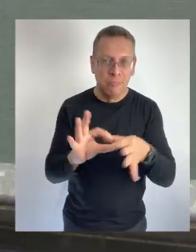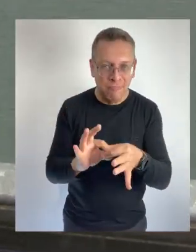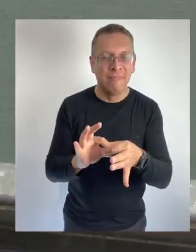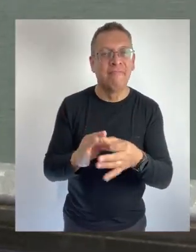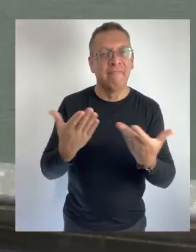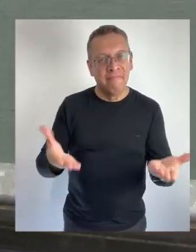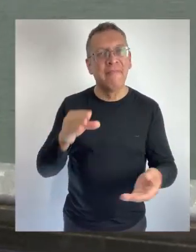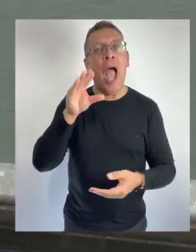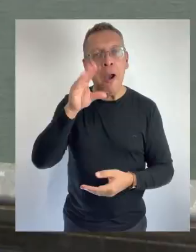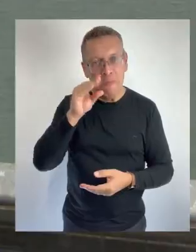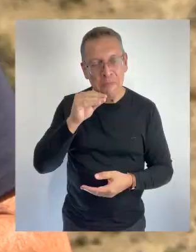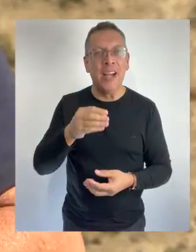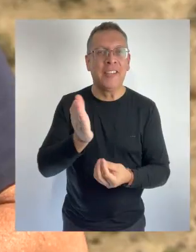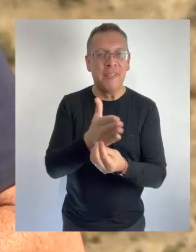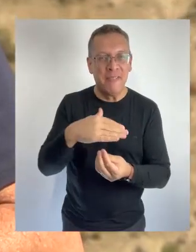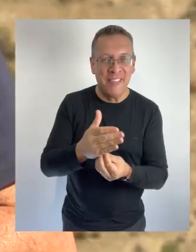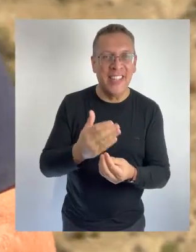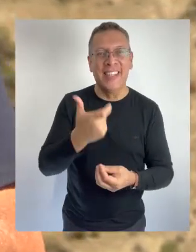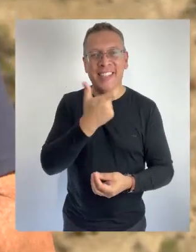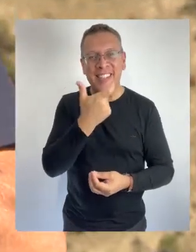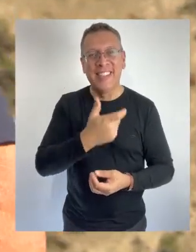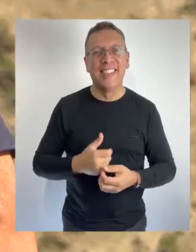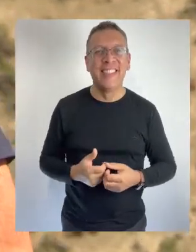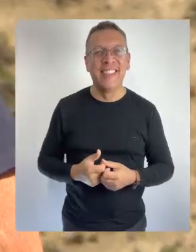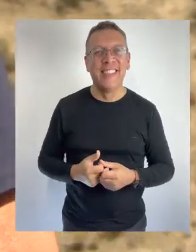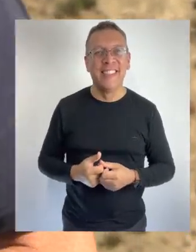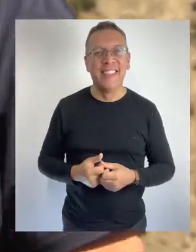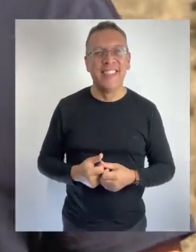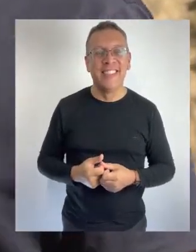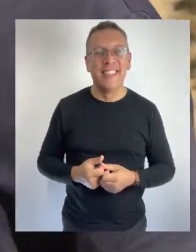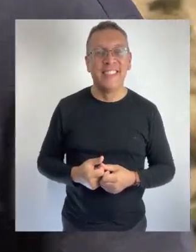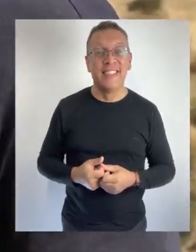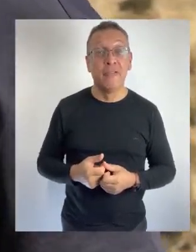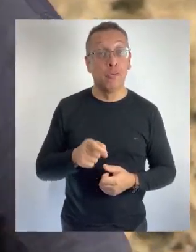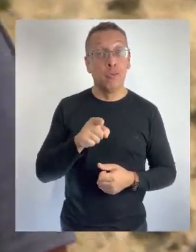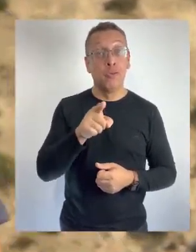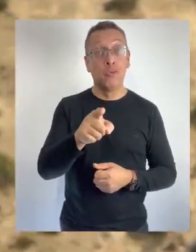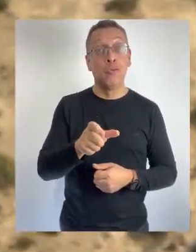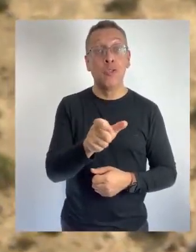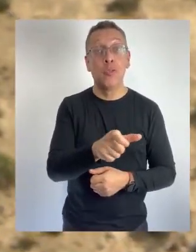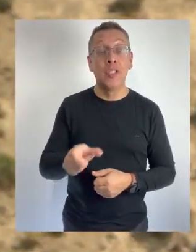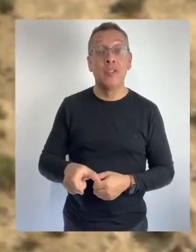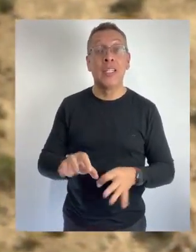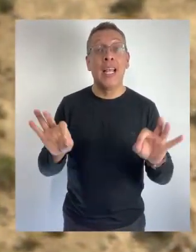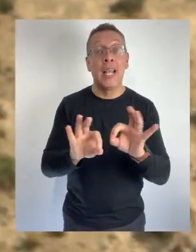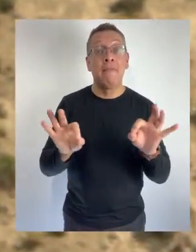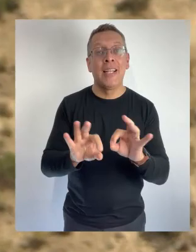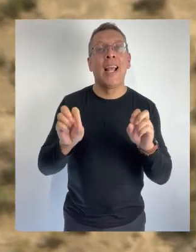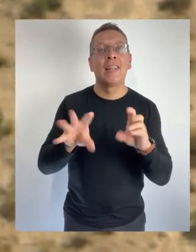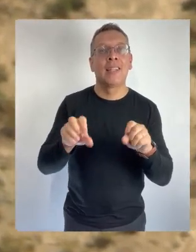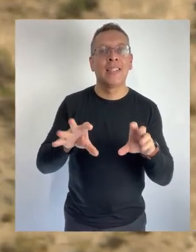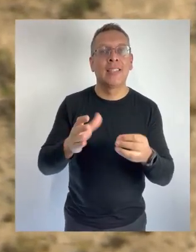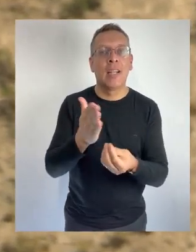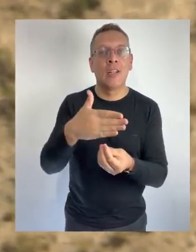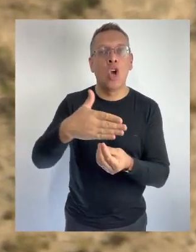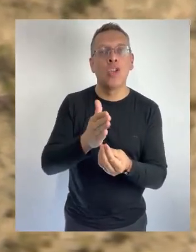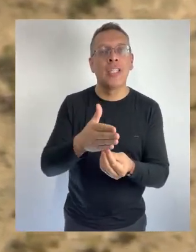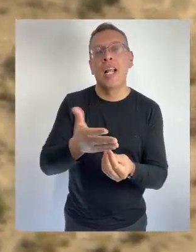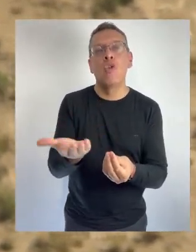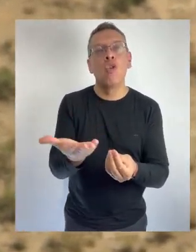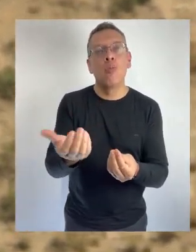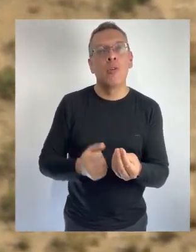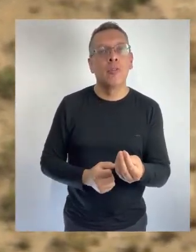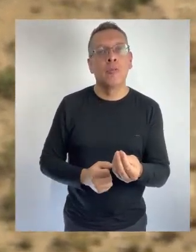puedas enseñarle a la gente y podamos en otros programas también dar en forma educativa, por ejemplo, a los